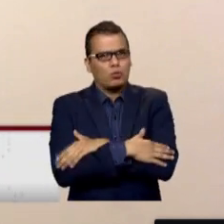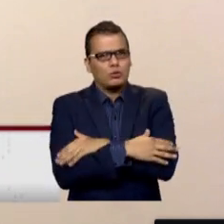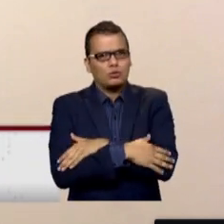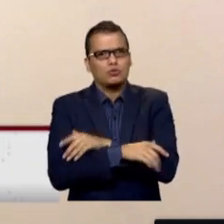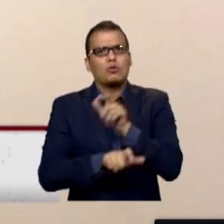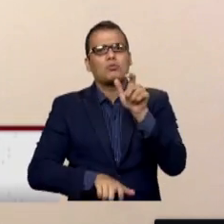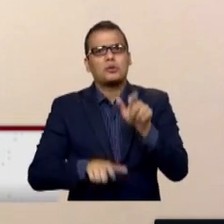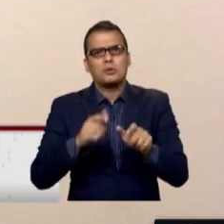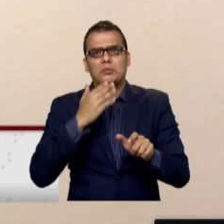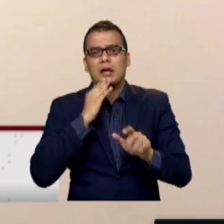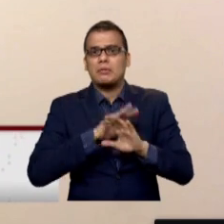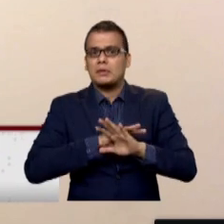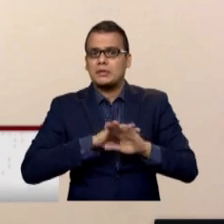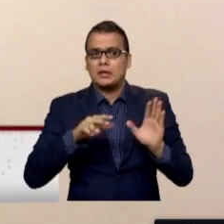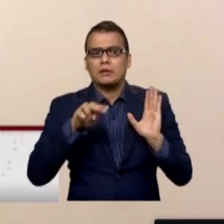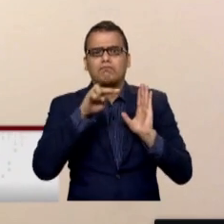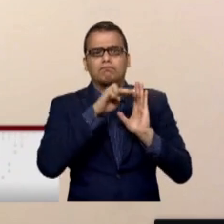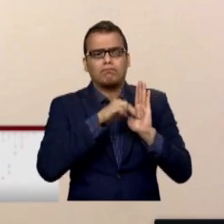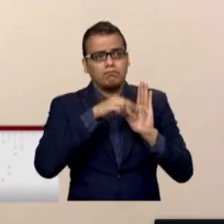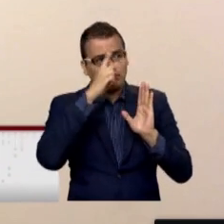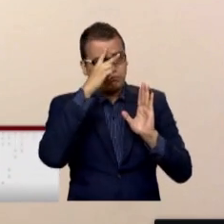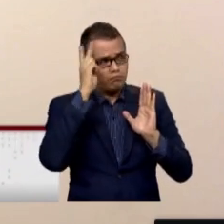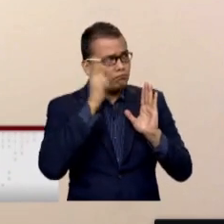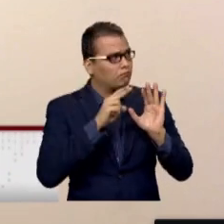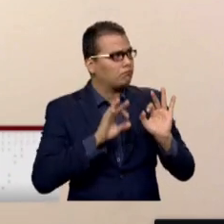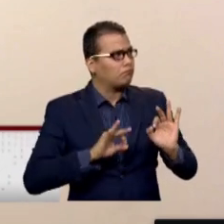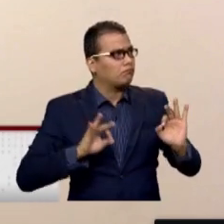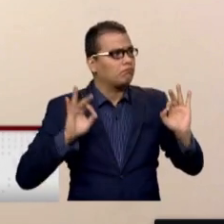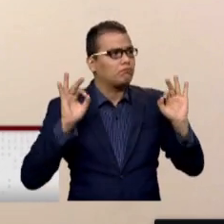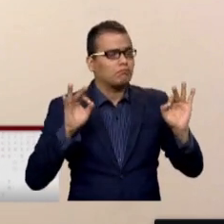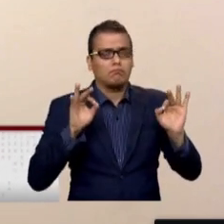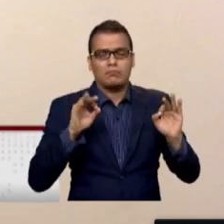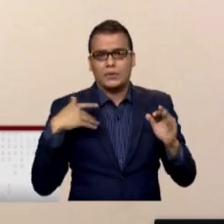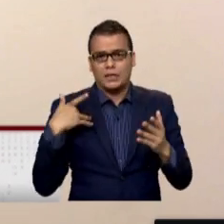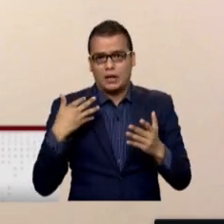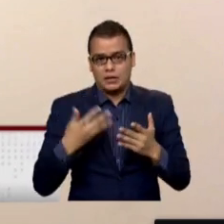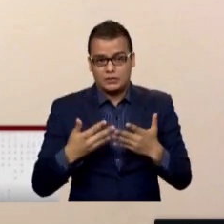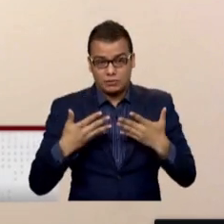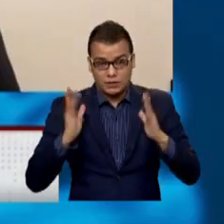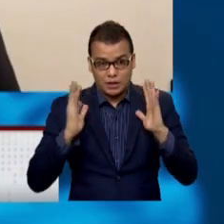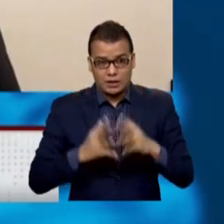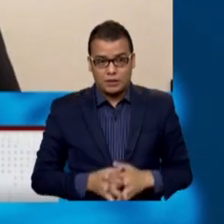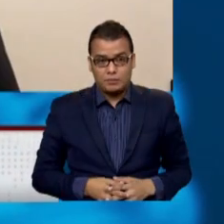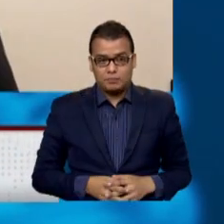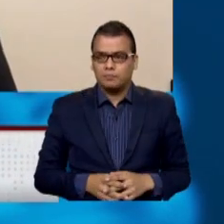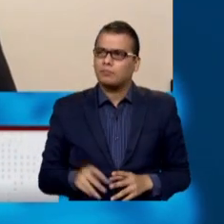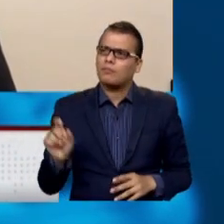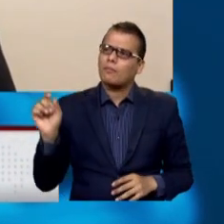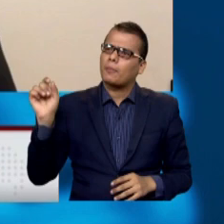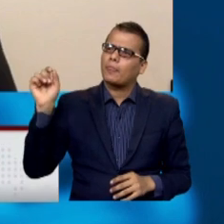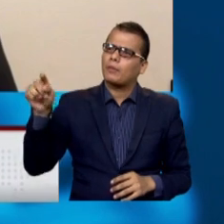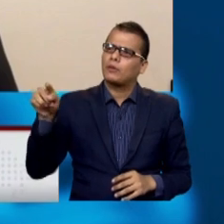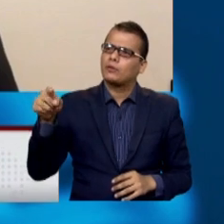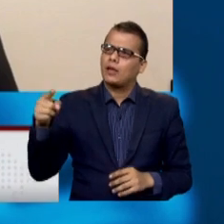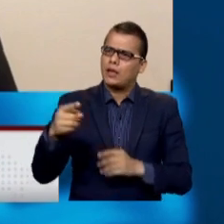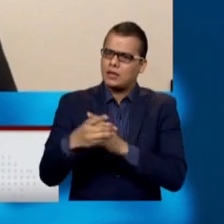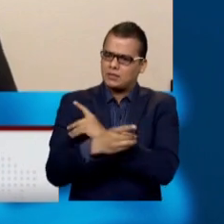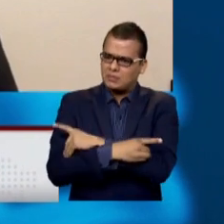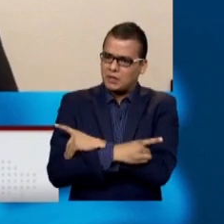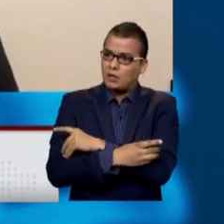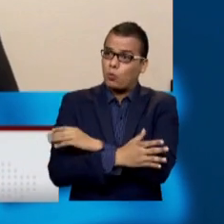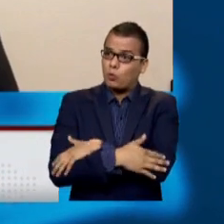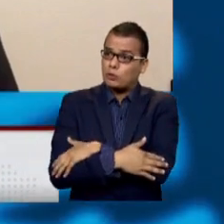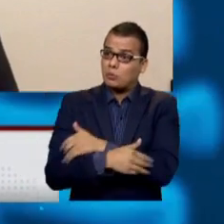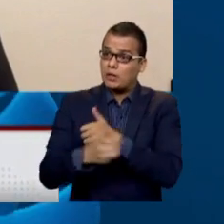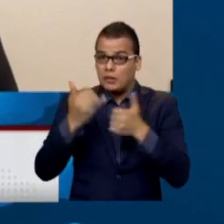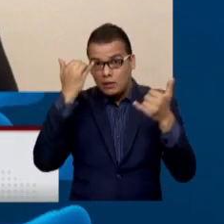un cumplimiento de los protocolos que se han venido implementando. Precisamente, ministro, esa disciplina y sobre todo iniciativas, por ejemplo, aquí